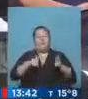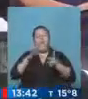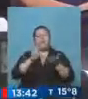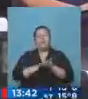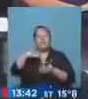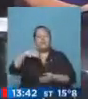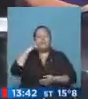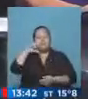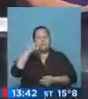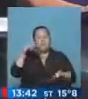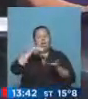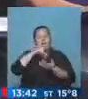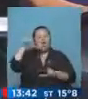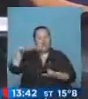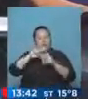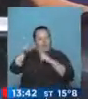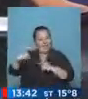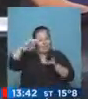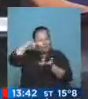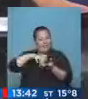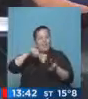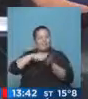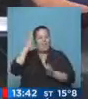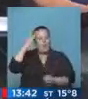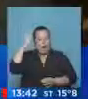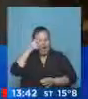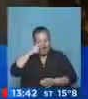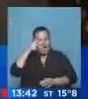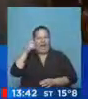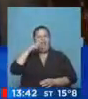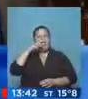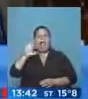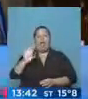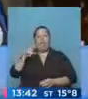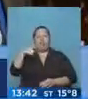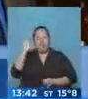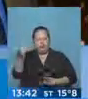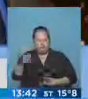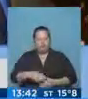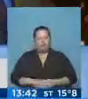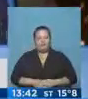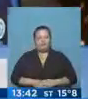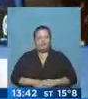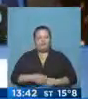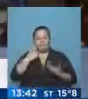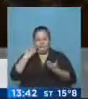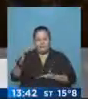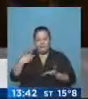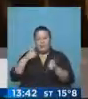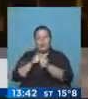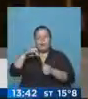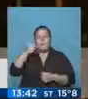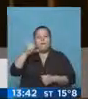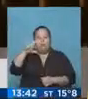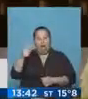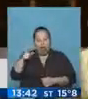nos vamos nuevamente vivo a suciedad el centro cultural kirchner con alejandro puerta sale fíjate lo que estamos con un poco la